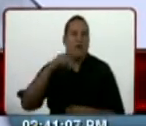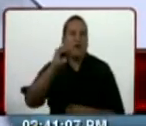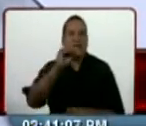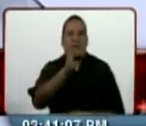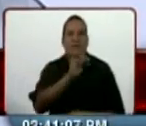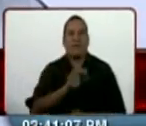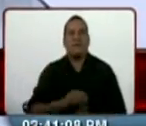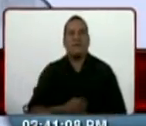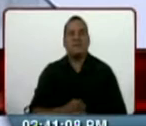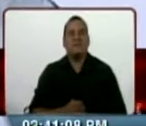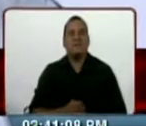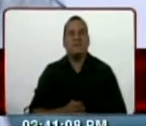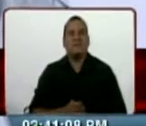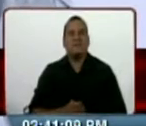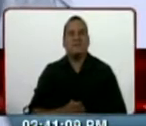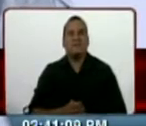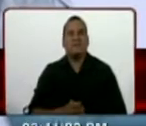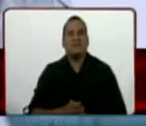que